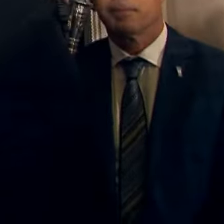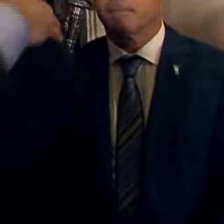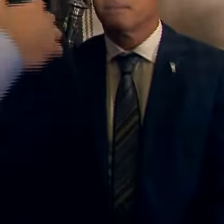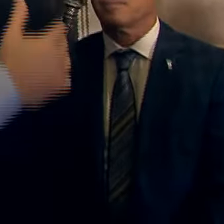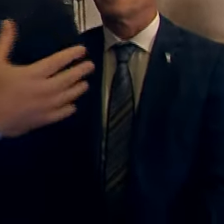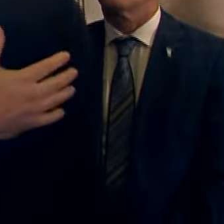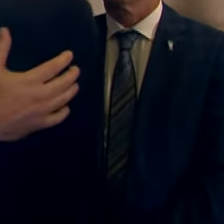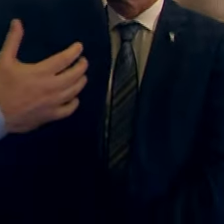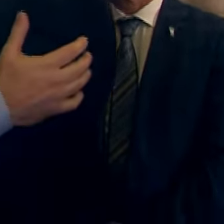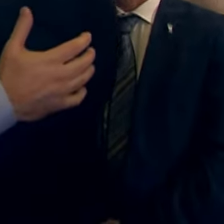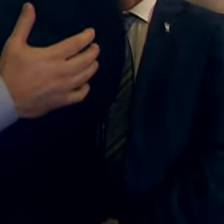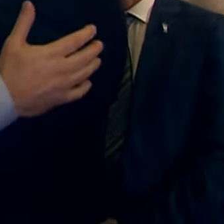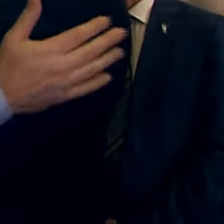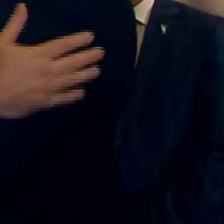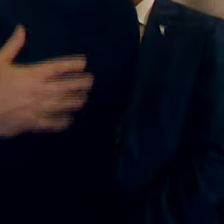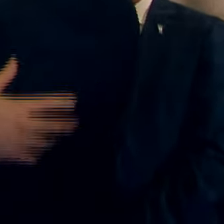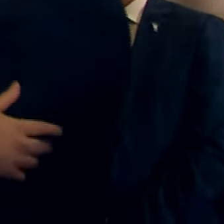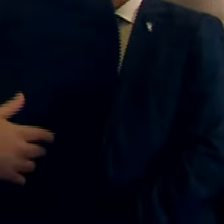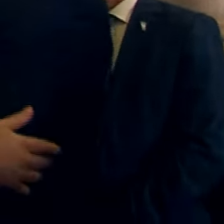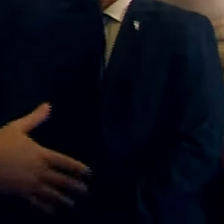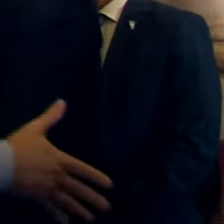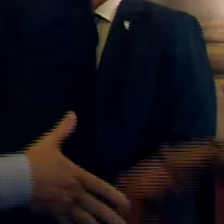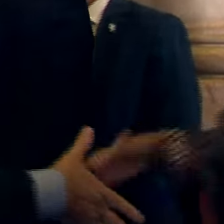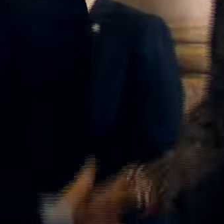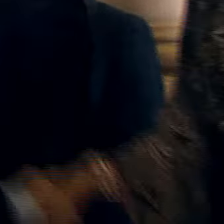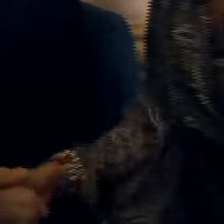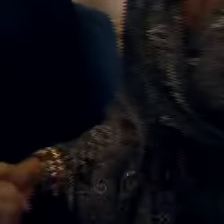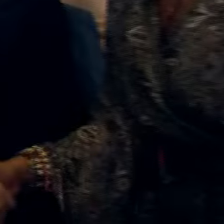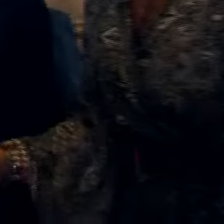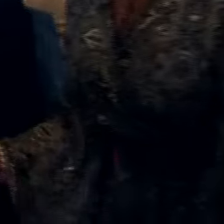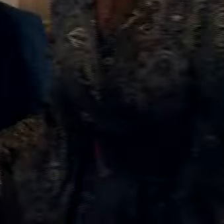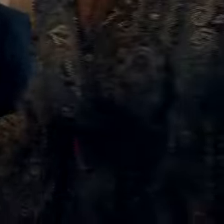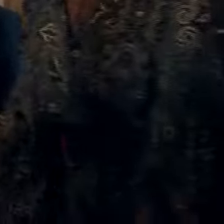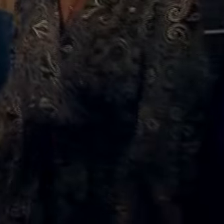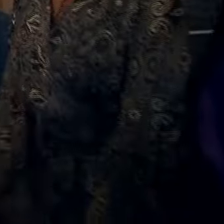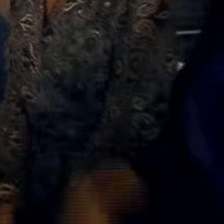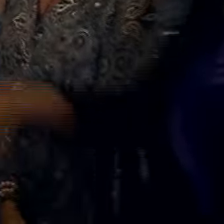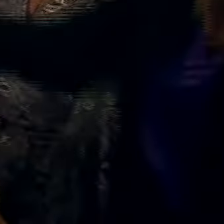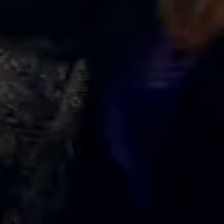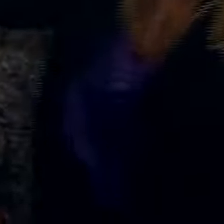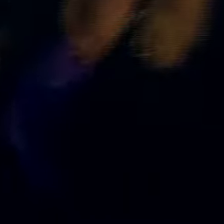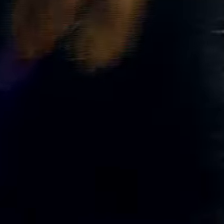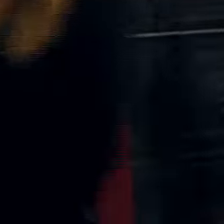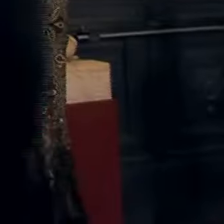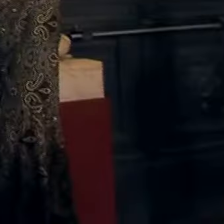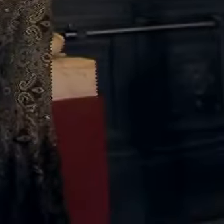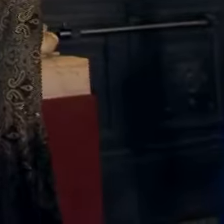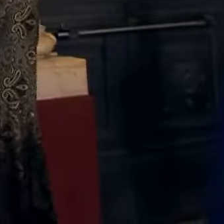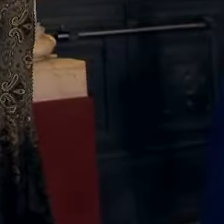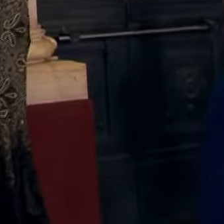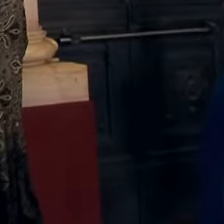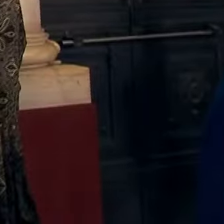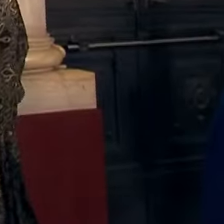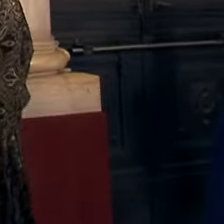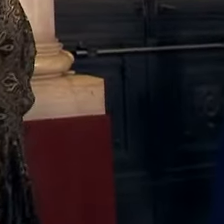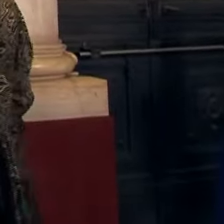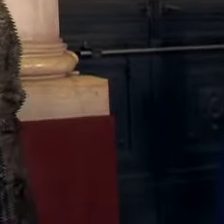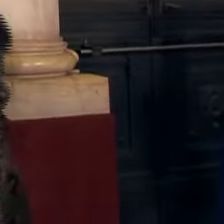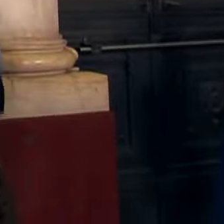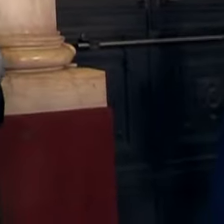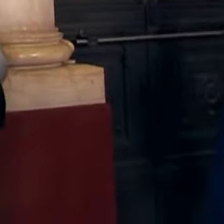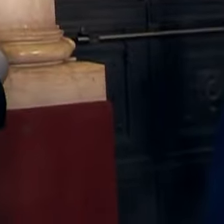Martín Gerling Lara, Beatriz Ávila, Silvina García Larraburu, Carlos